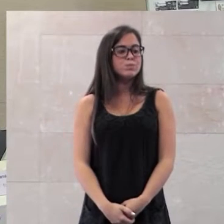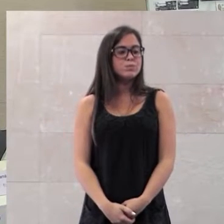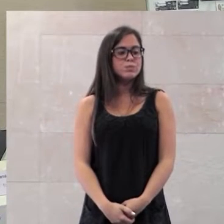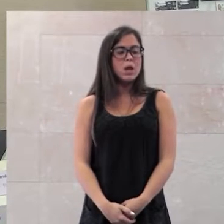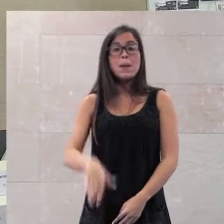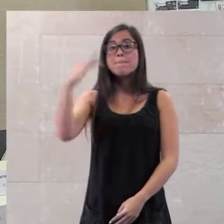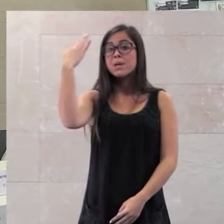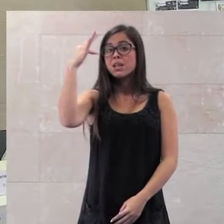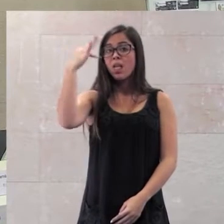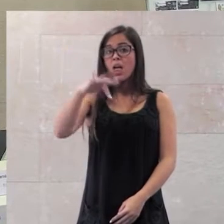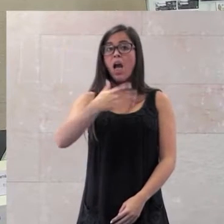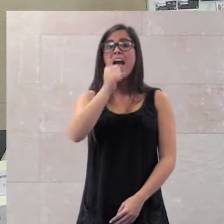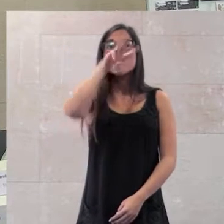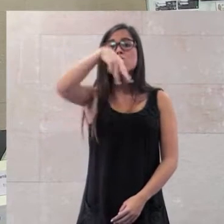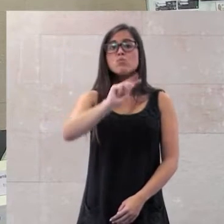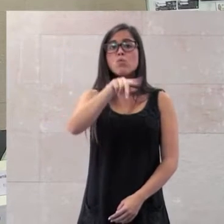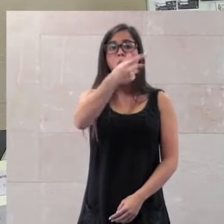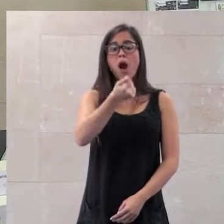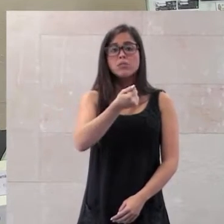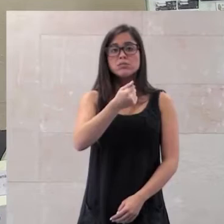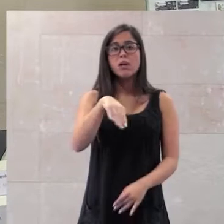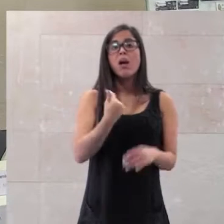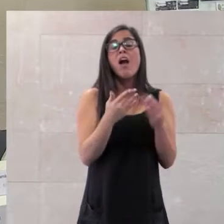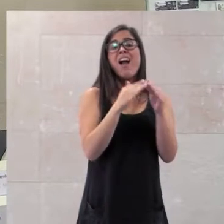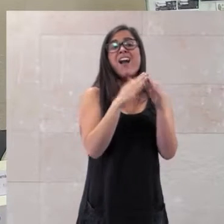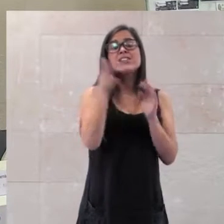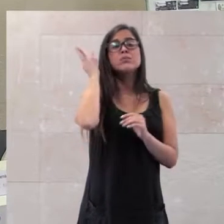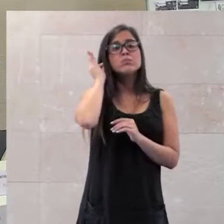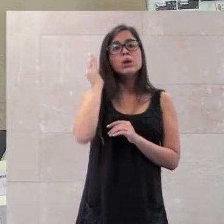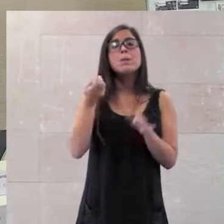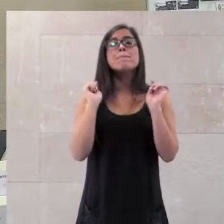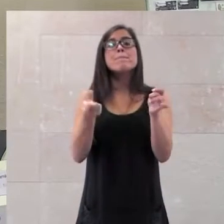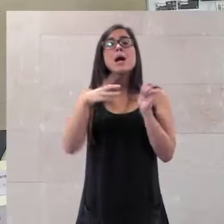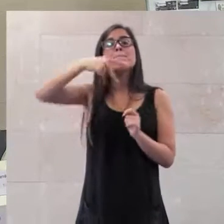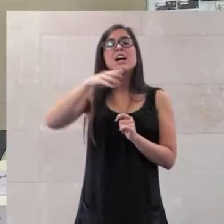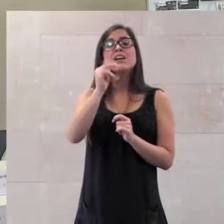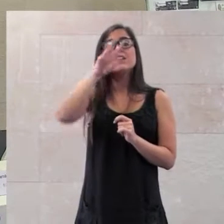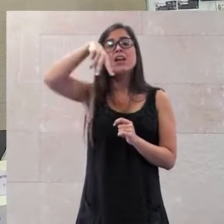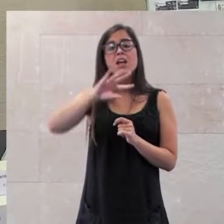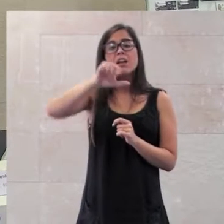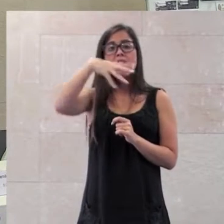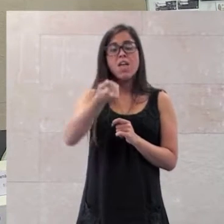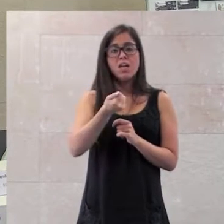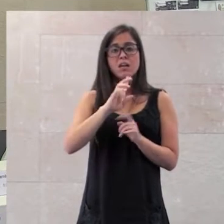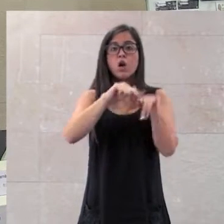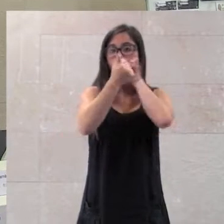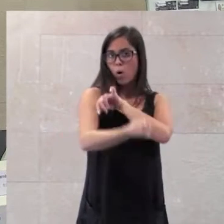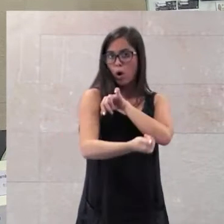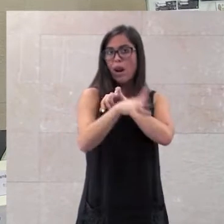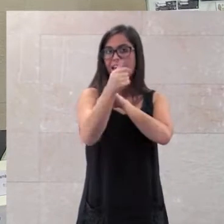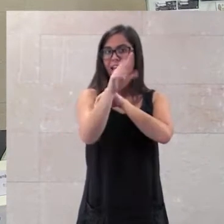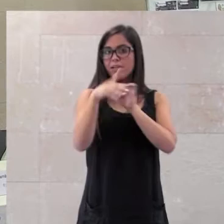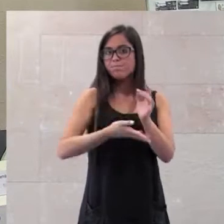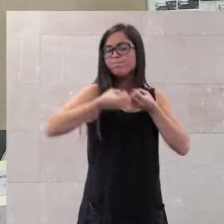En Vizcaya, Ermua, la Casa de las Mujeres. Basauri, Marienea, los cuenta Leire.